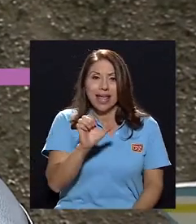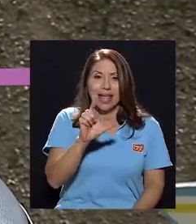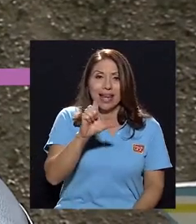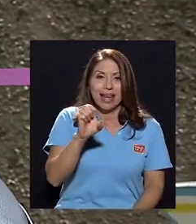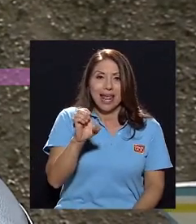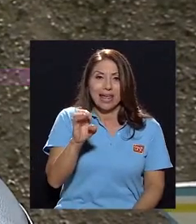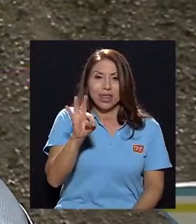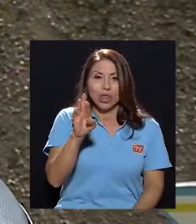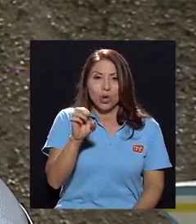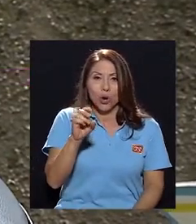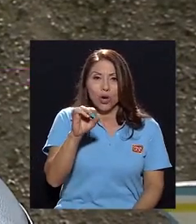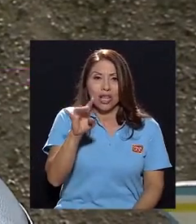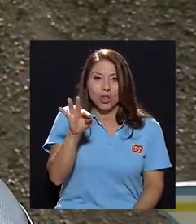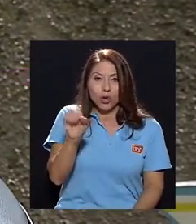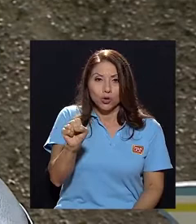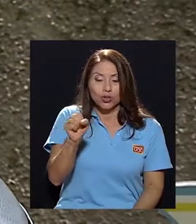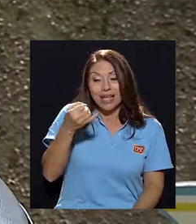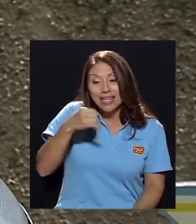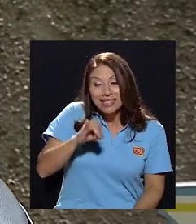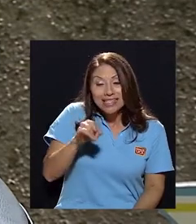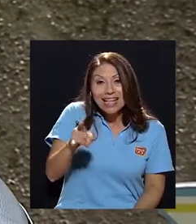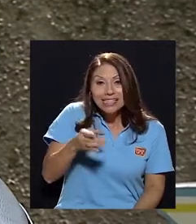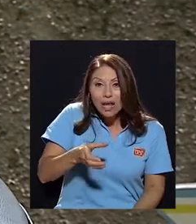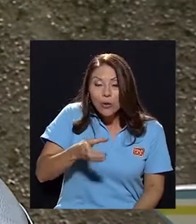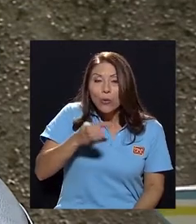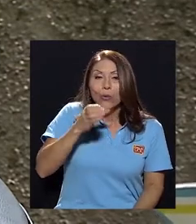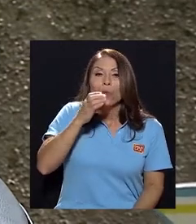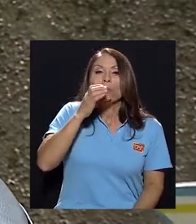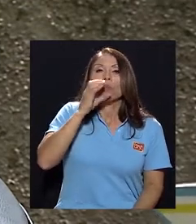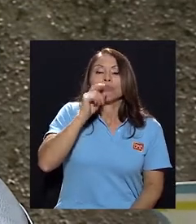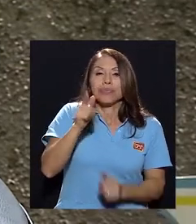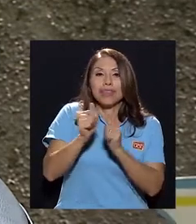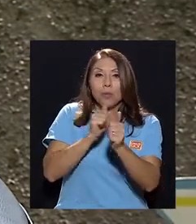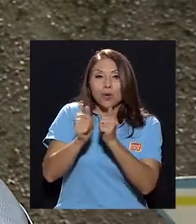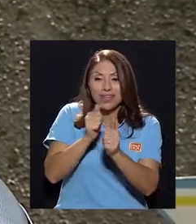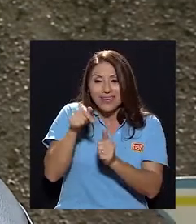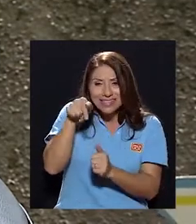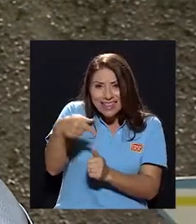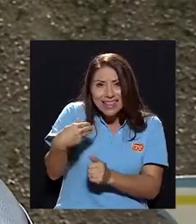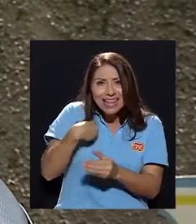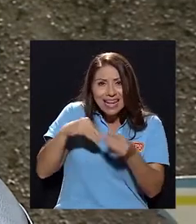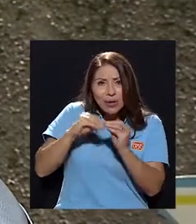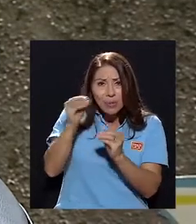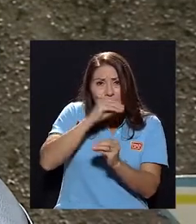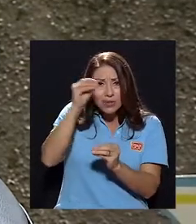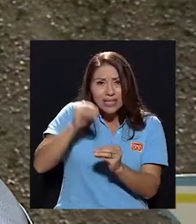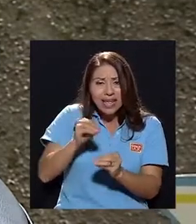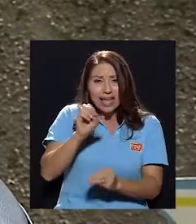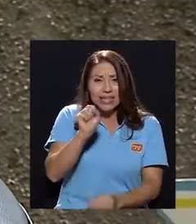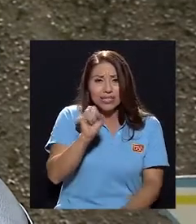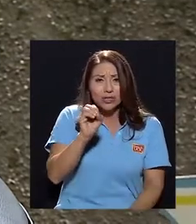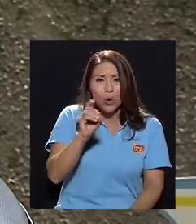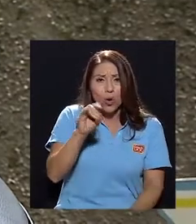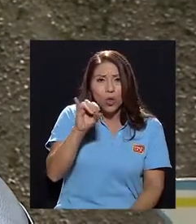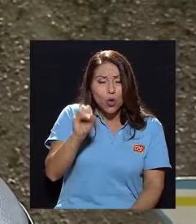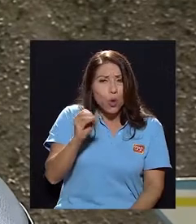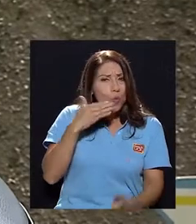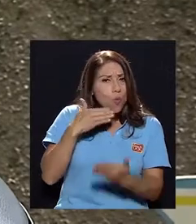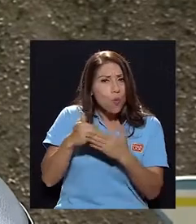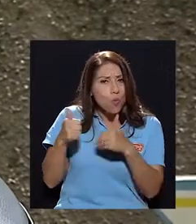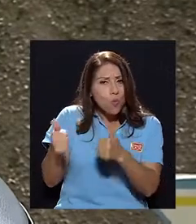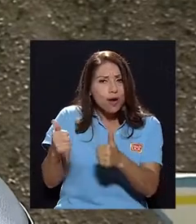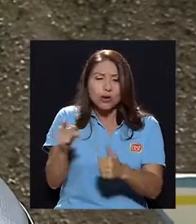consumiendo hidratantes, bueno, bebidas deportivas que tengan altas concentraciones de sodio, no es necesario que usen las